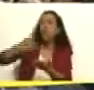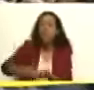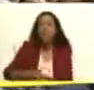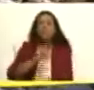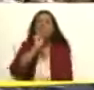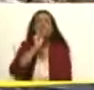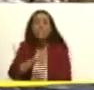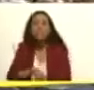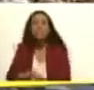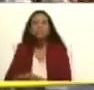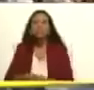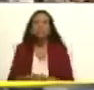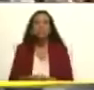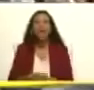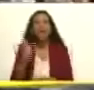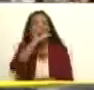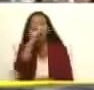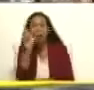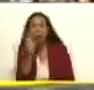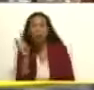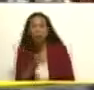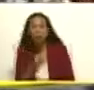diciendo que la Guayana